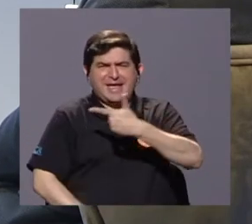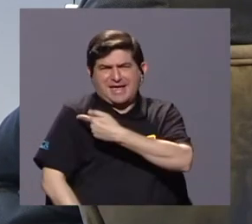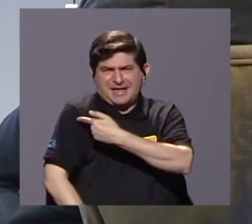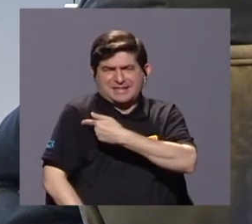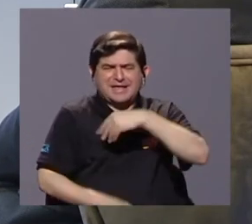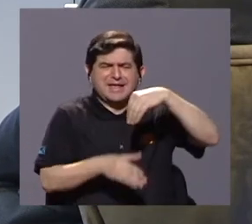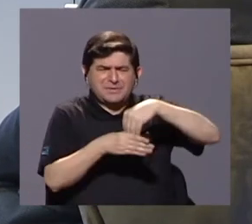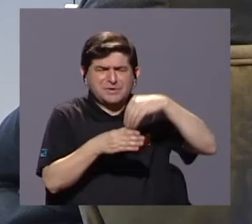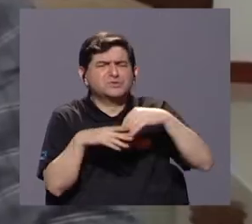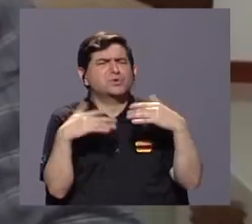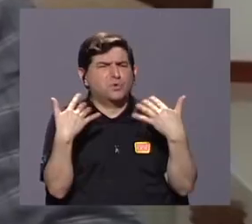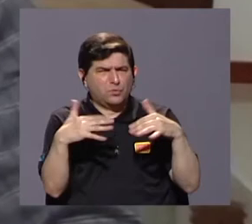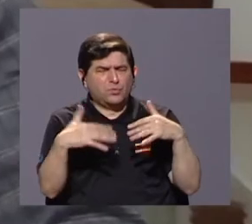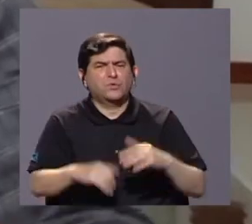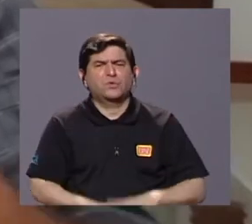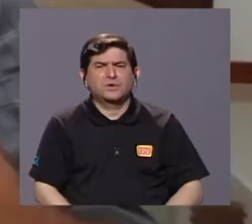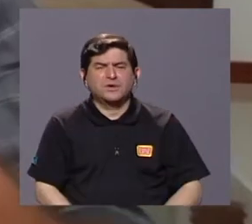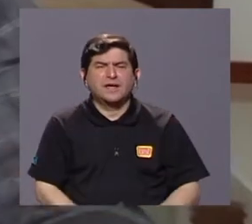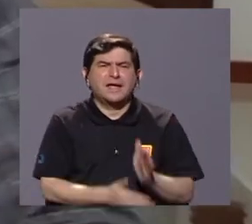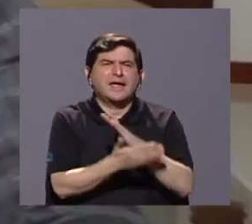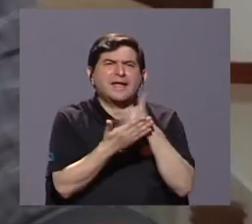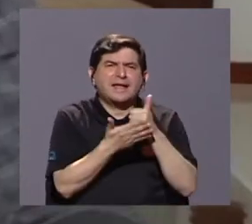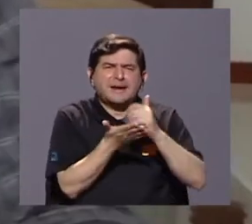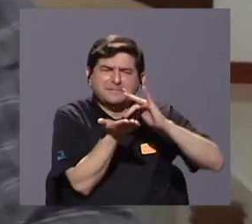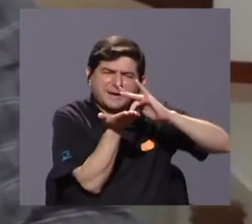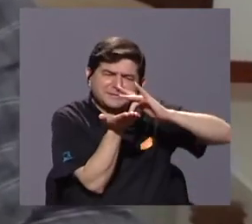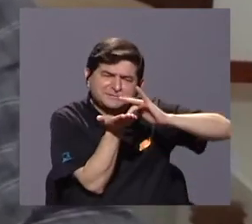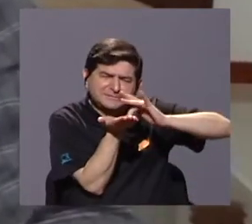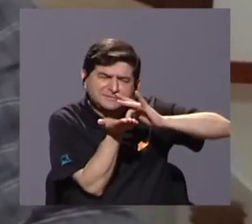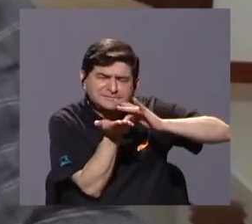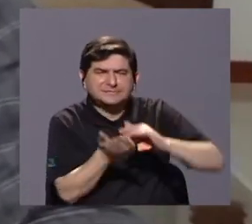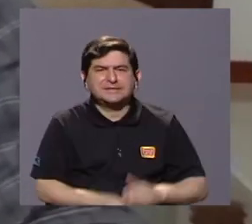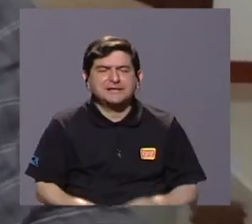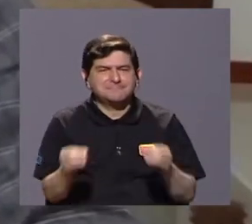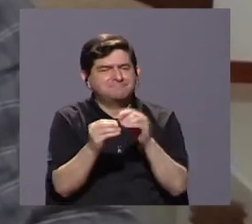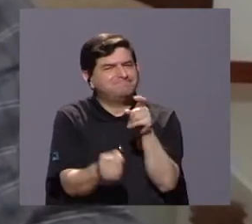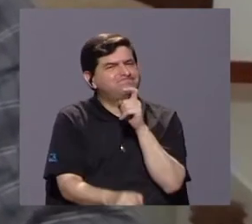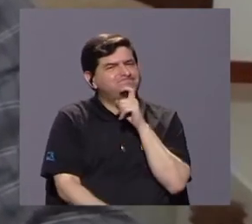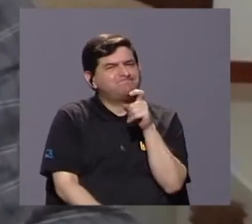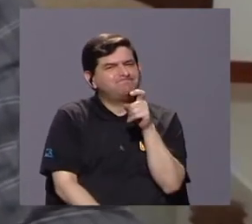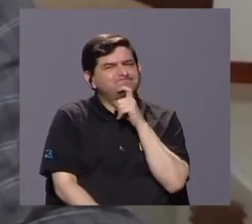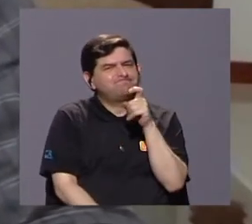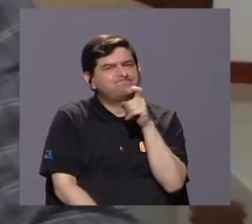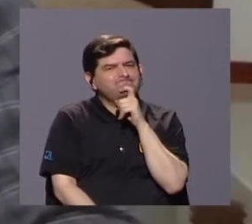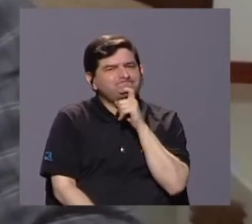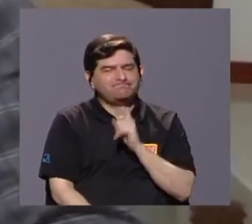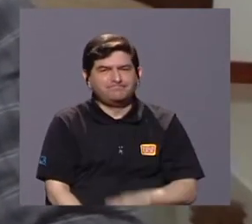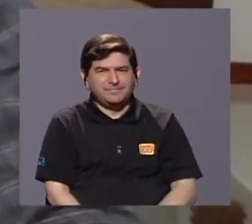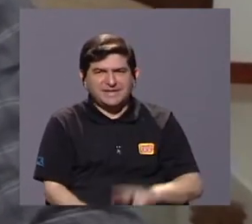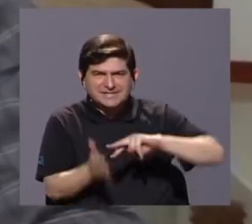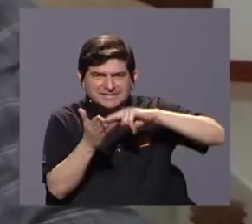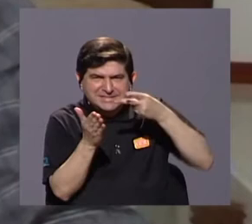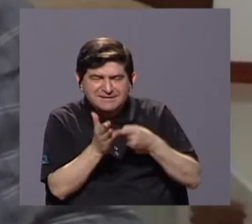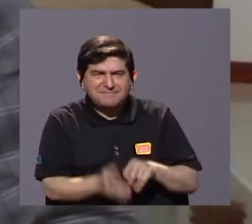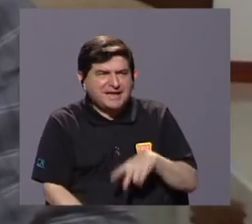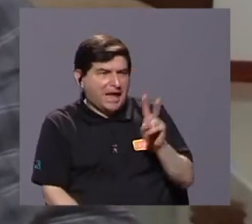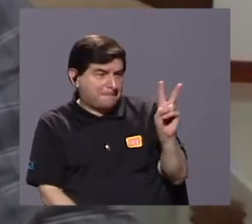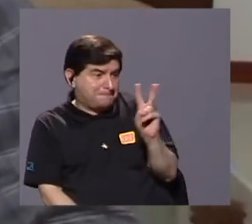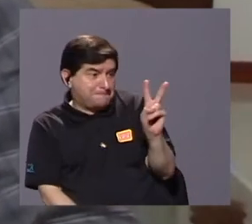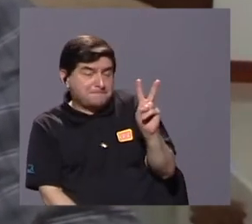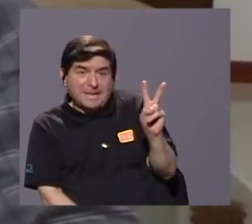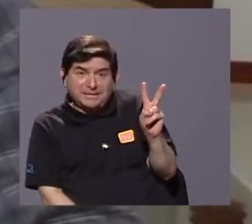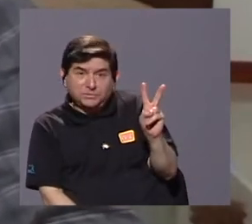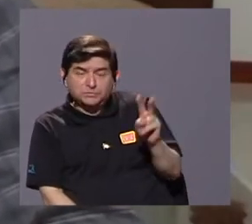ha invertido mucho. En la parte farmacológica es más difícil porque estamos hablando de virus